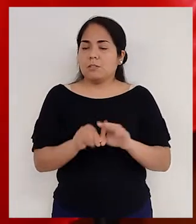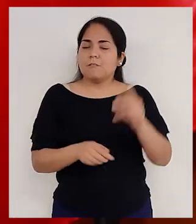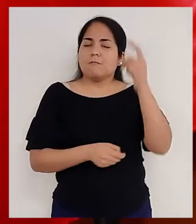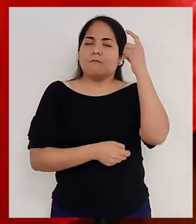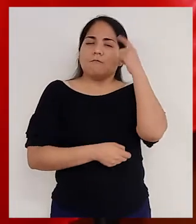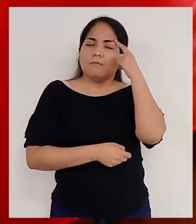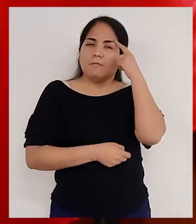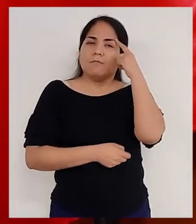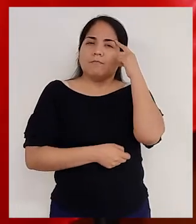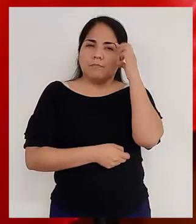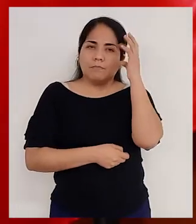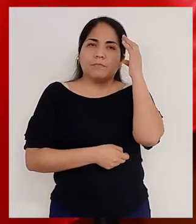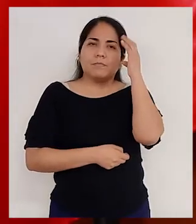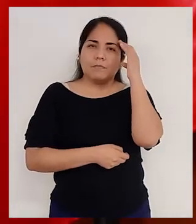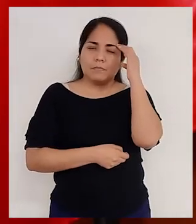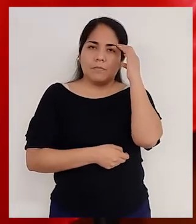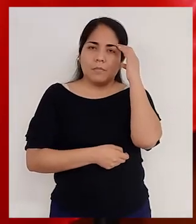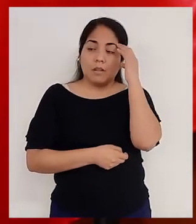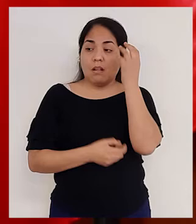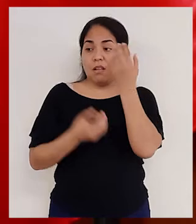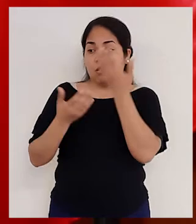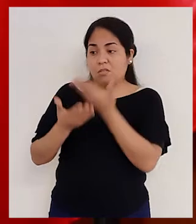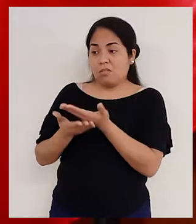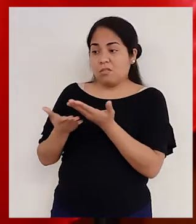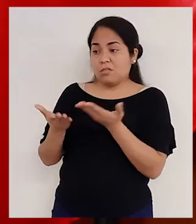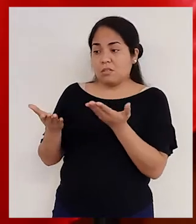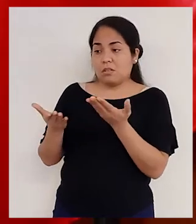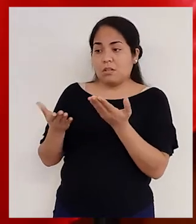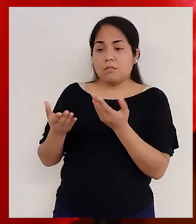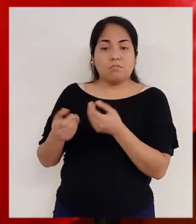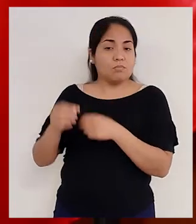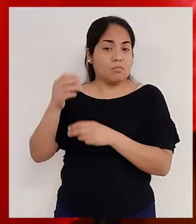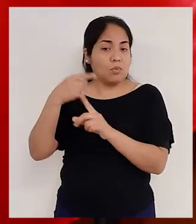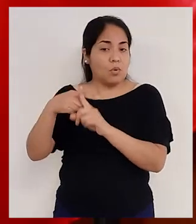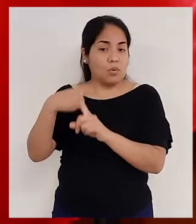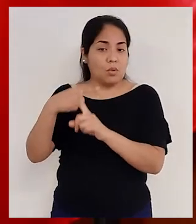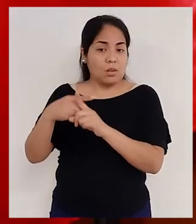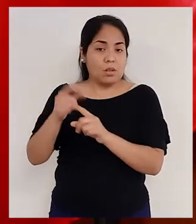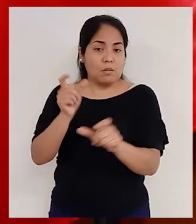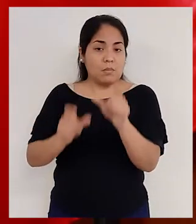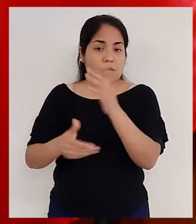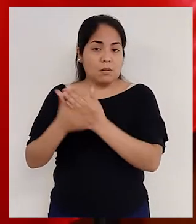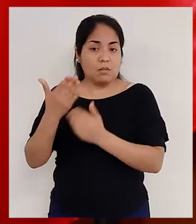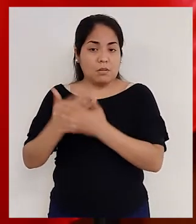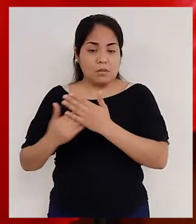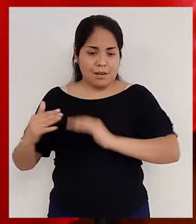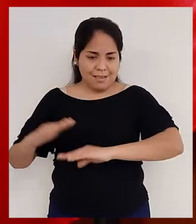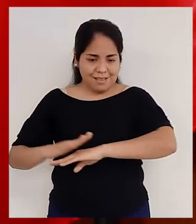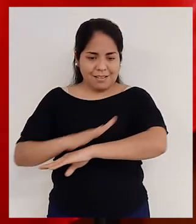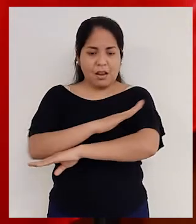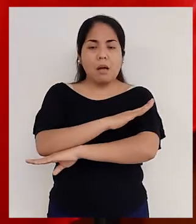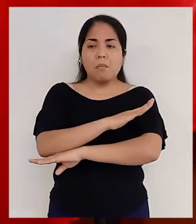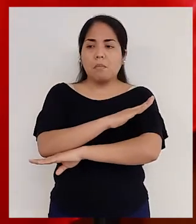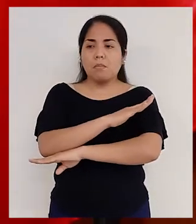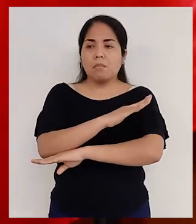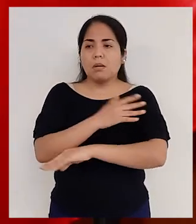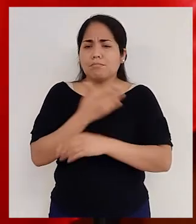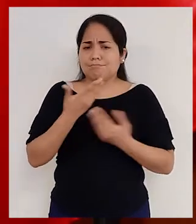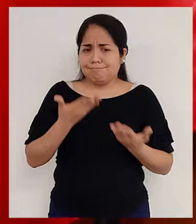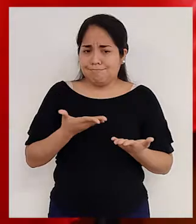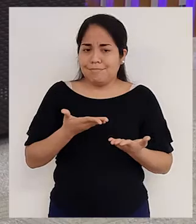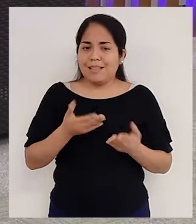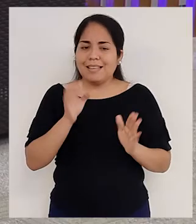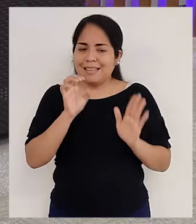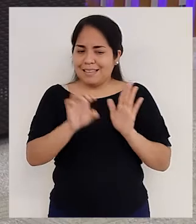que concientizar a las personas que entiendan que lo que es bueno para las personas con discapacidad es bueno para todos. Y le puse el ejemplo de la rampa, ¿por